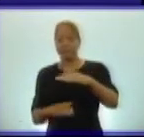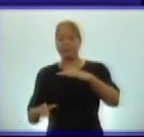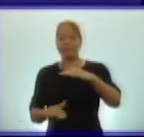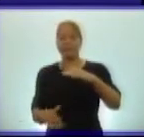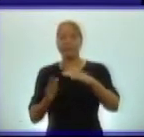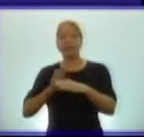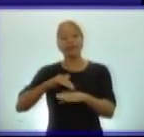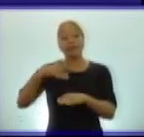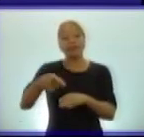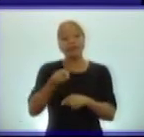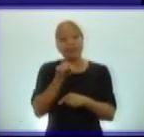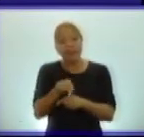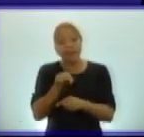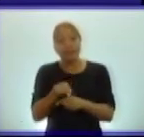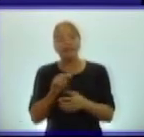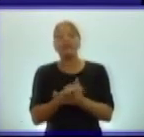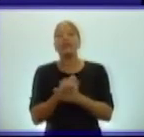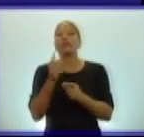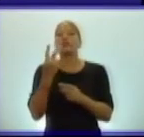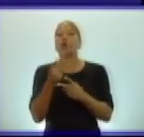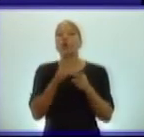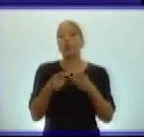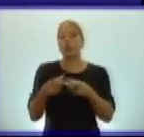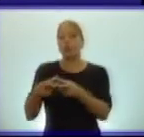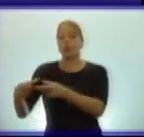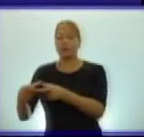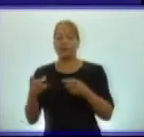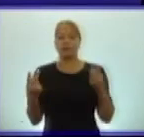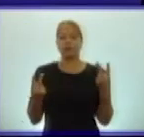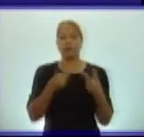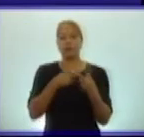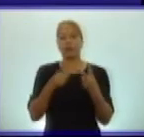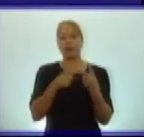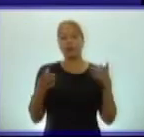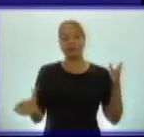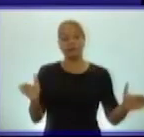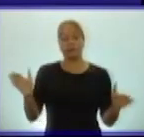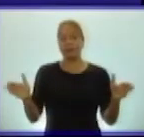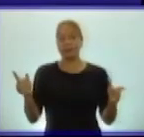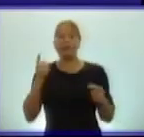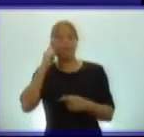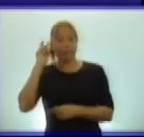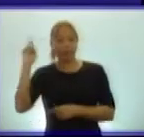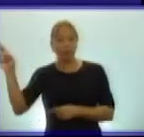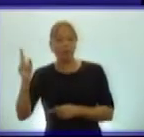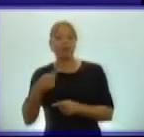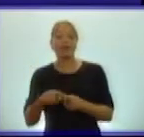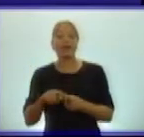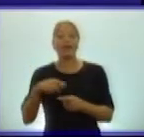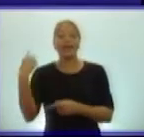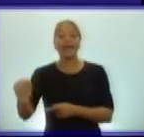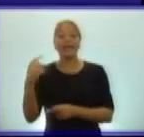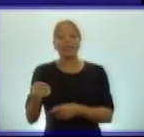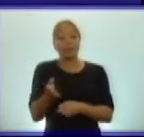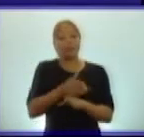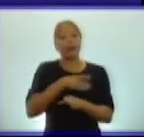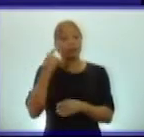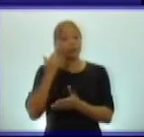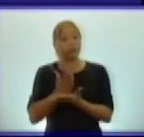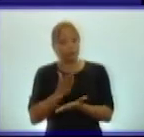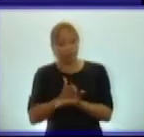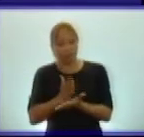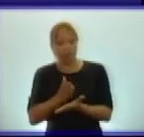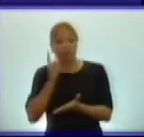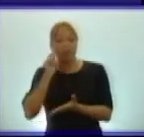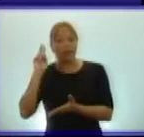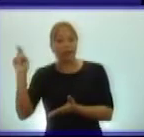esa desigualdad material, dos grupos sociales fundamentales. Recuerden además, ustedes estudiaron el esclavismo anteriormente, y